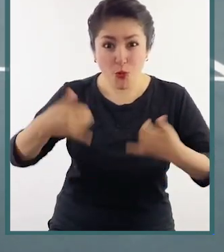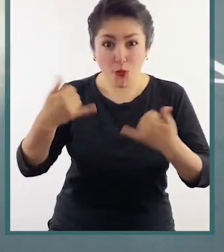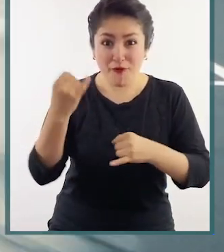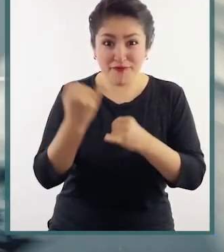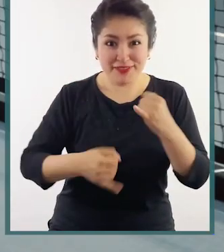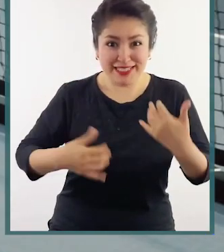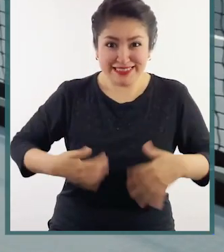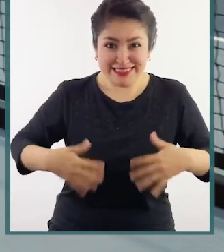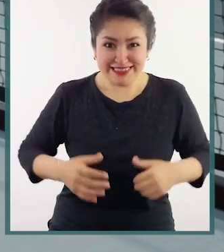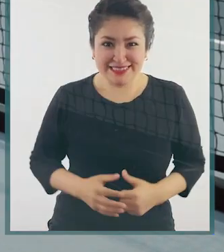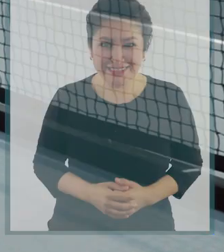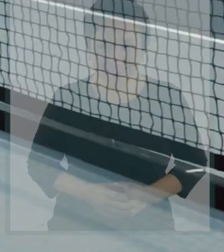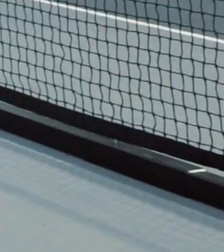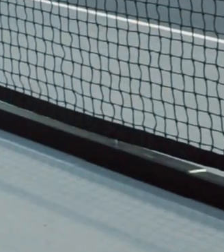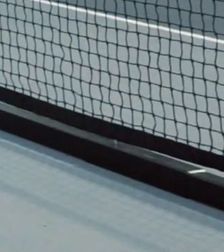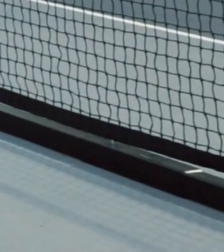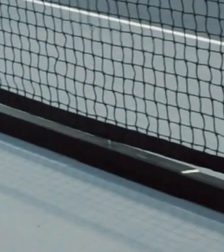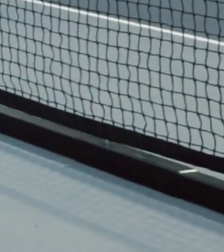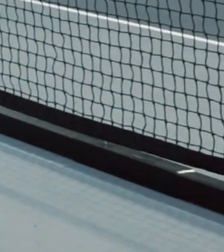final.